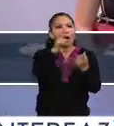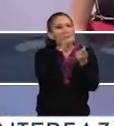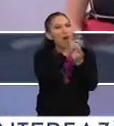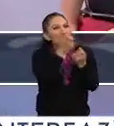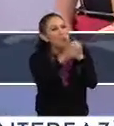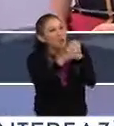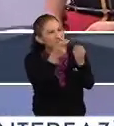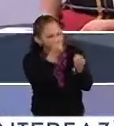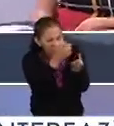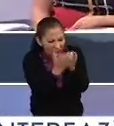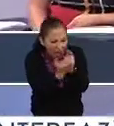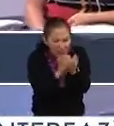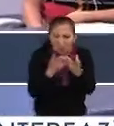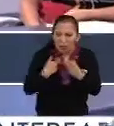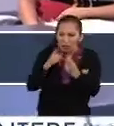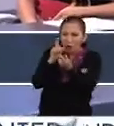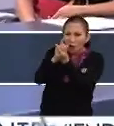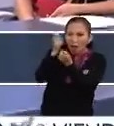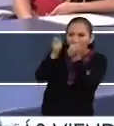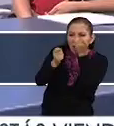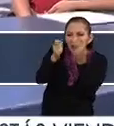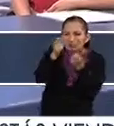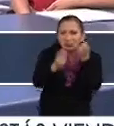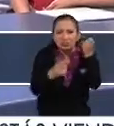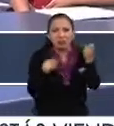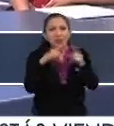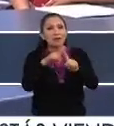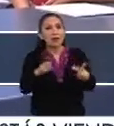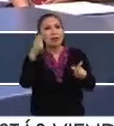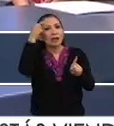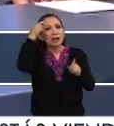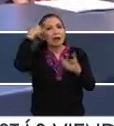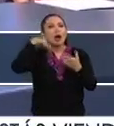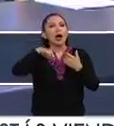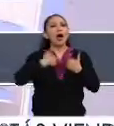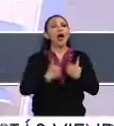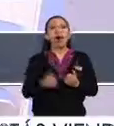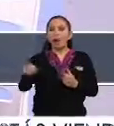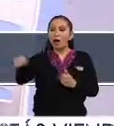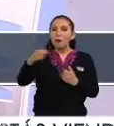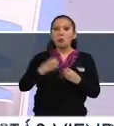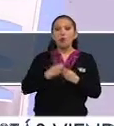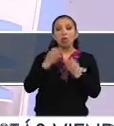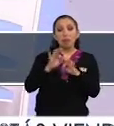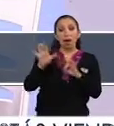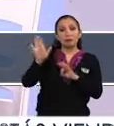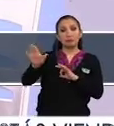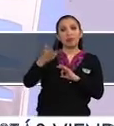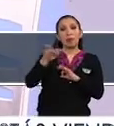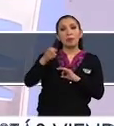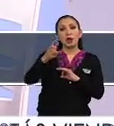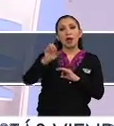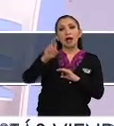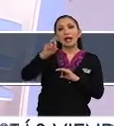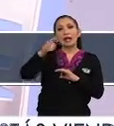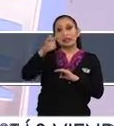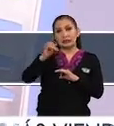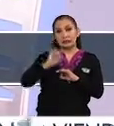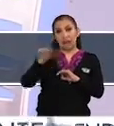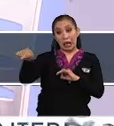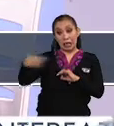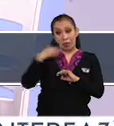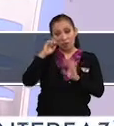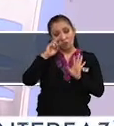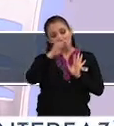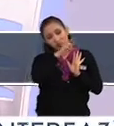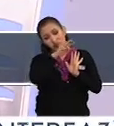los objetos y a los seres, de otra manera nos hace entender a poetas tan importantes como Homero Aridgis. Hace un repaso,